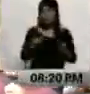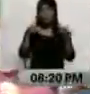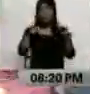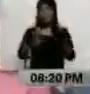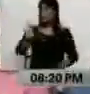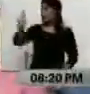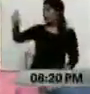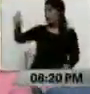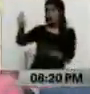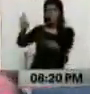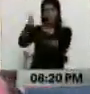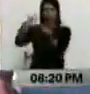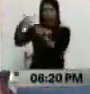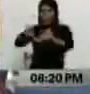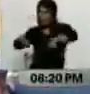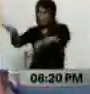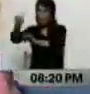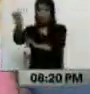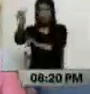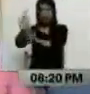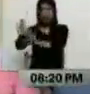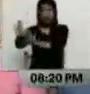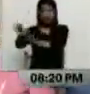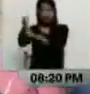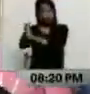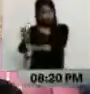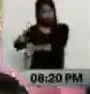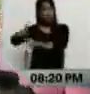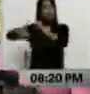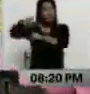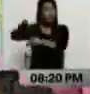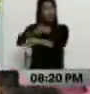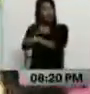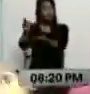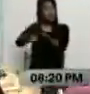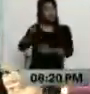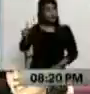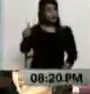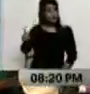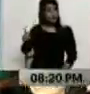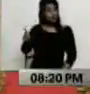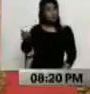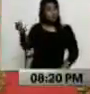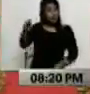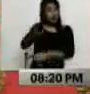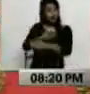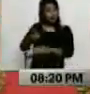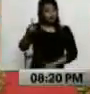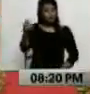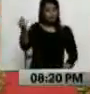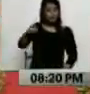est pero se lleven eso no se lleven eso que eso van a seguir cantando